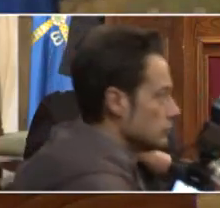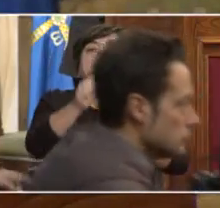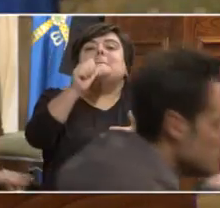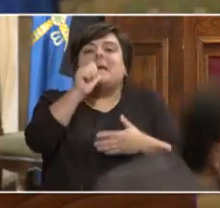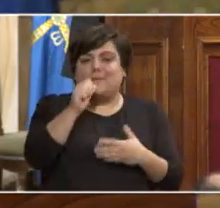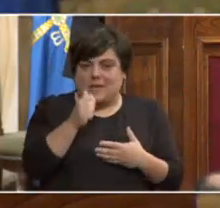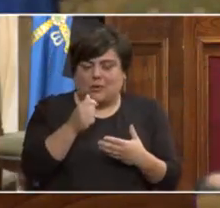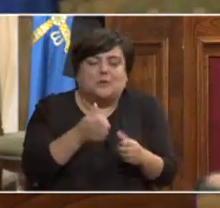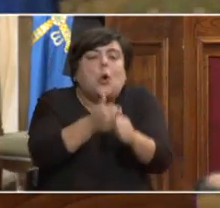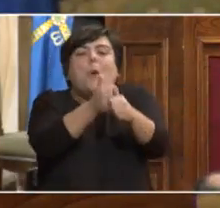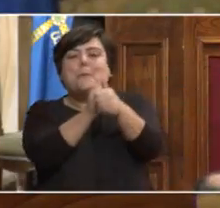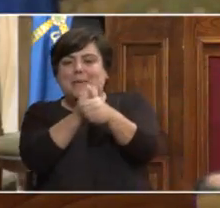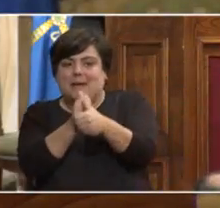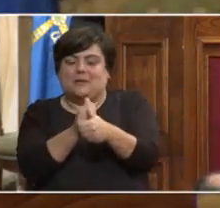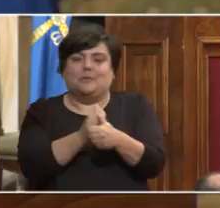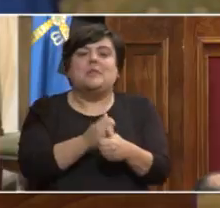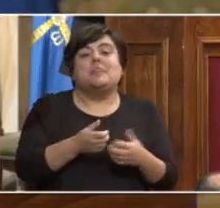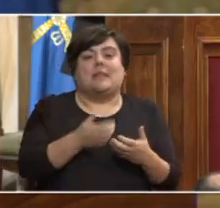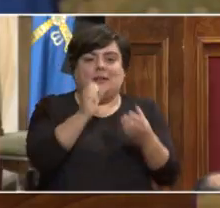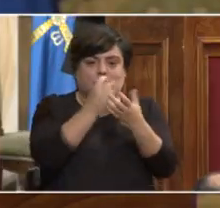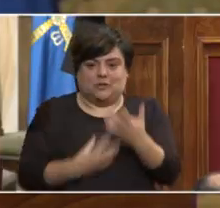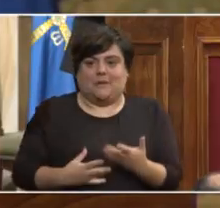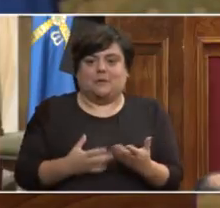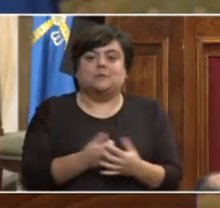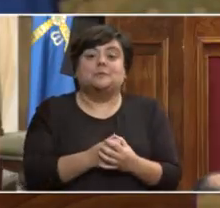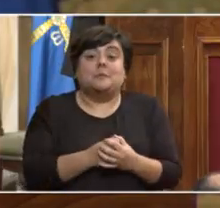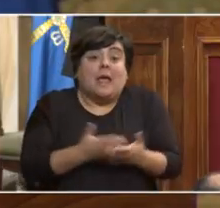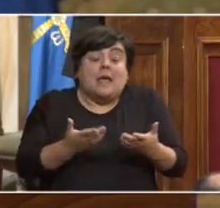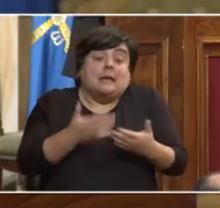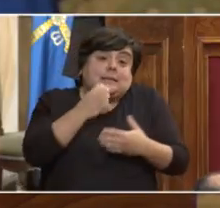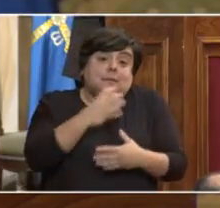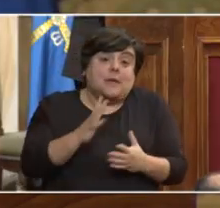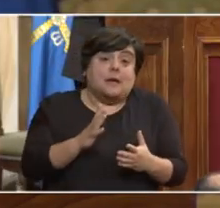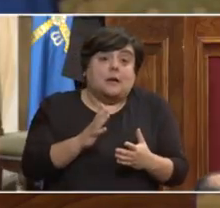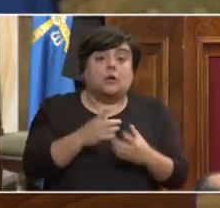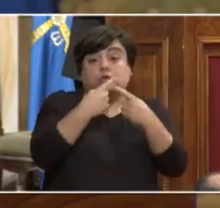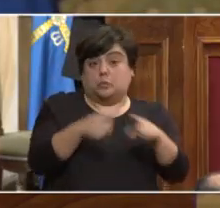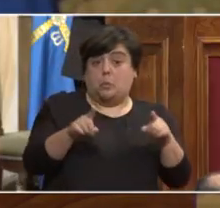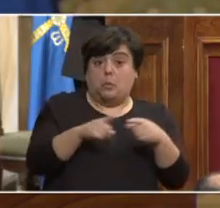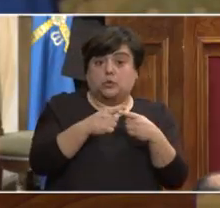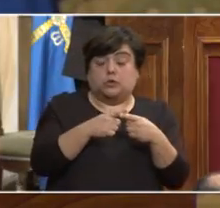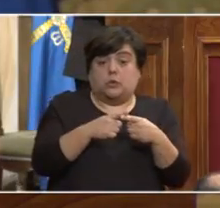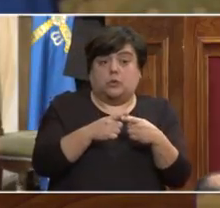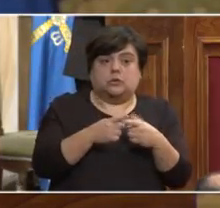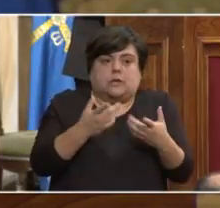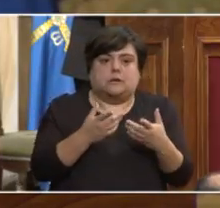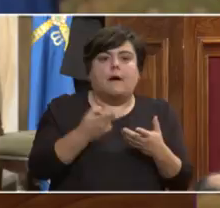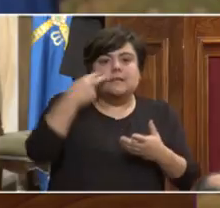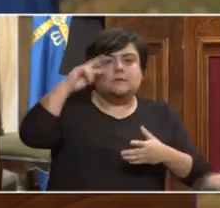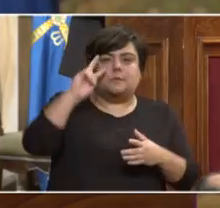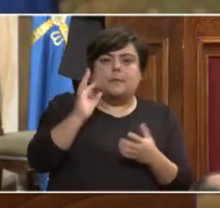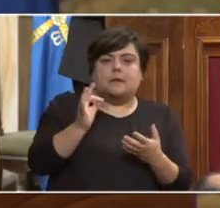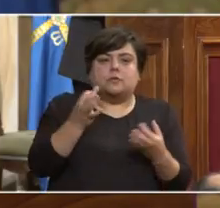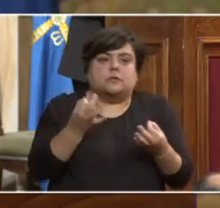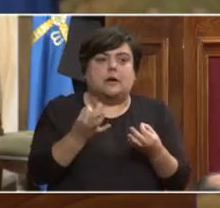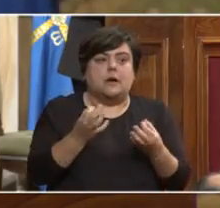todos ellos bebieron de los trabajos del genial compositor. Si bien los musicólogos más conspicuos, pertenecientes a los más afamados